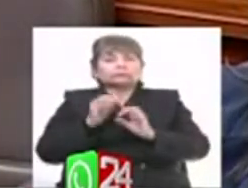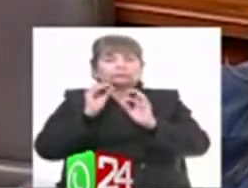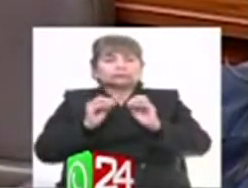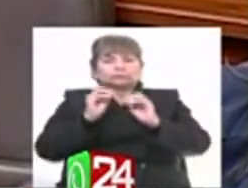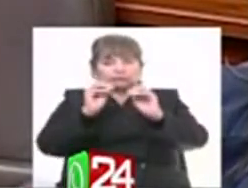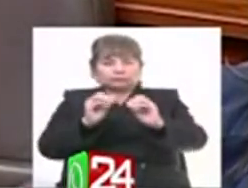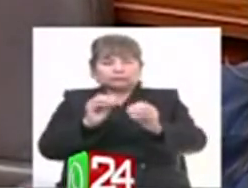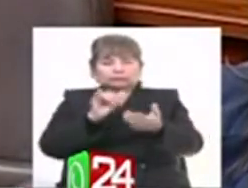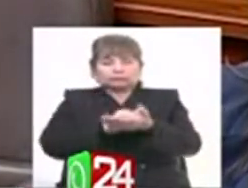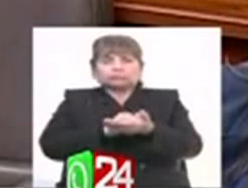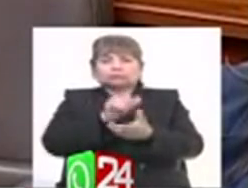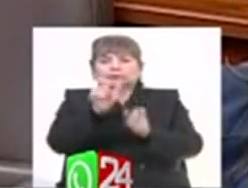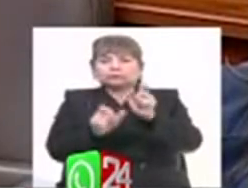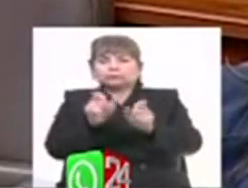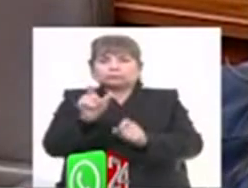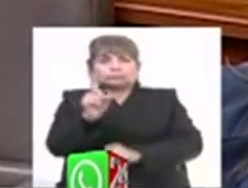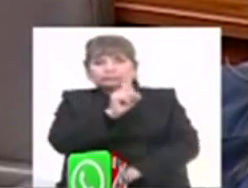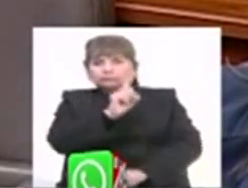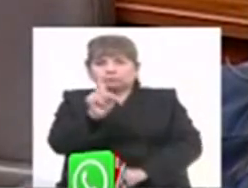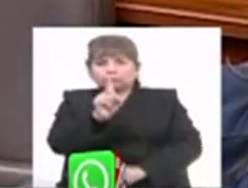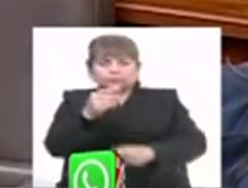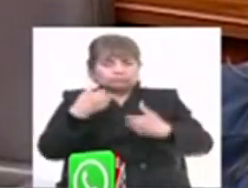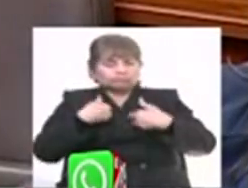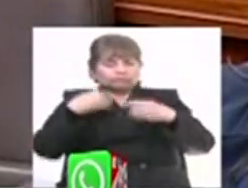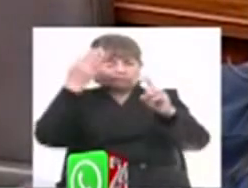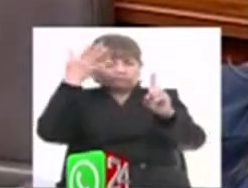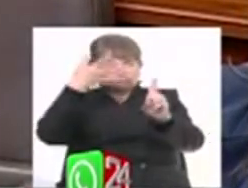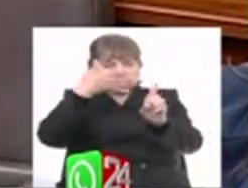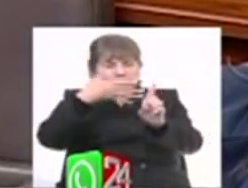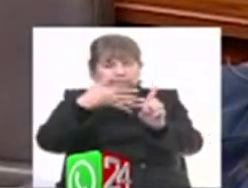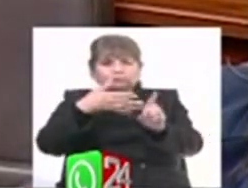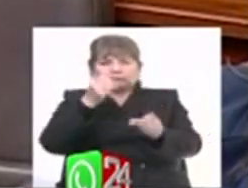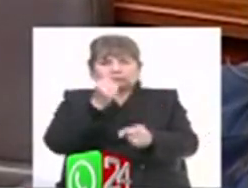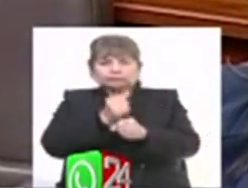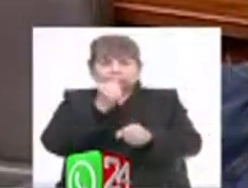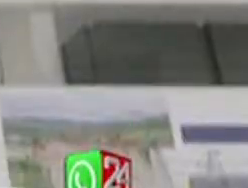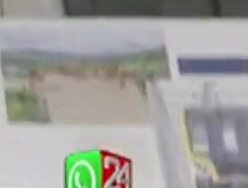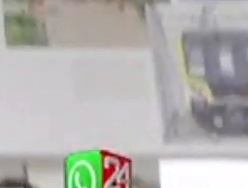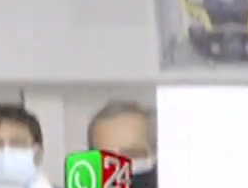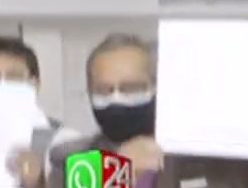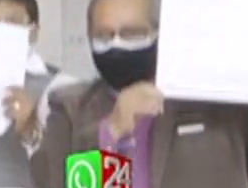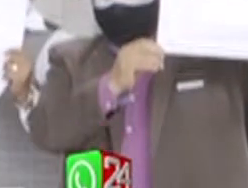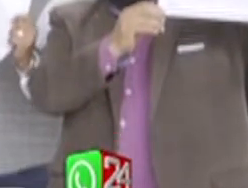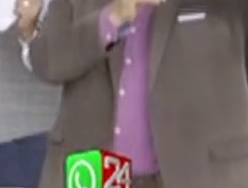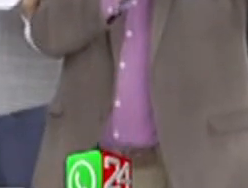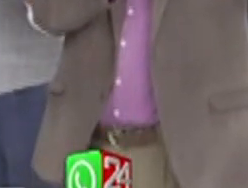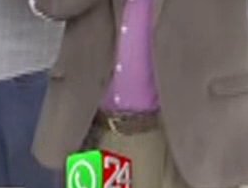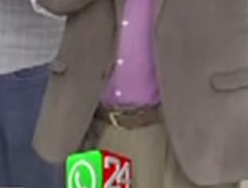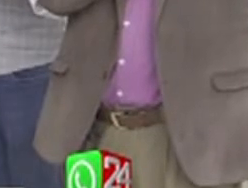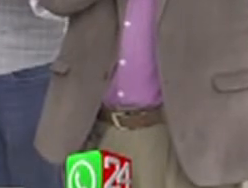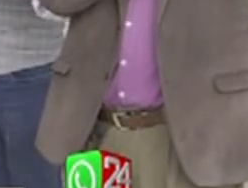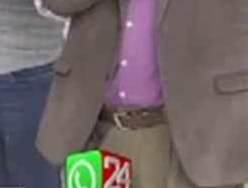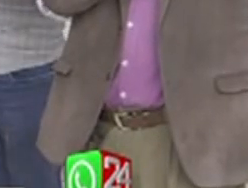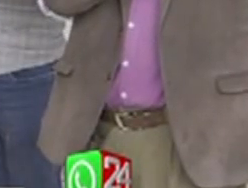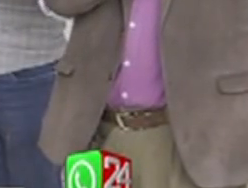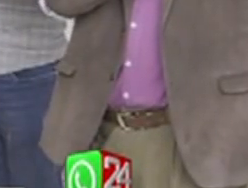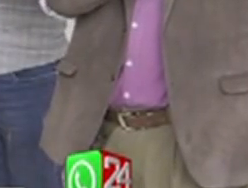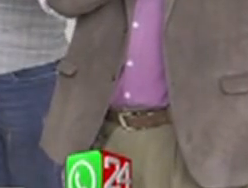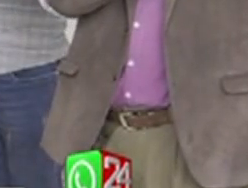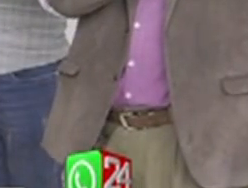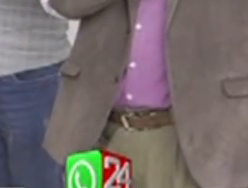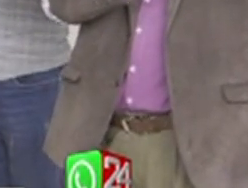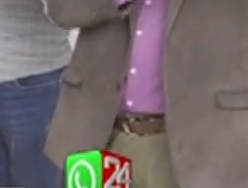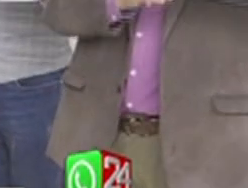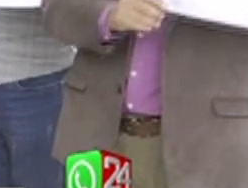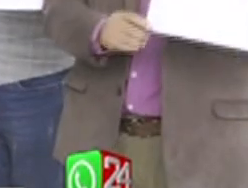designaciones a personas que no tenían el perfil para trabajar en ese ministerio. En segundo lugar, hay un claro